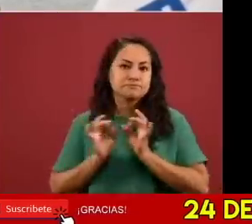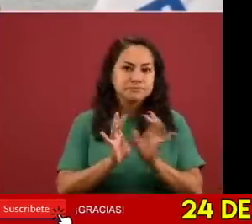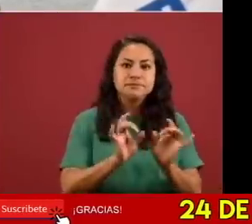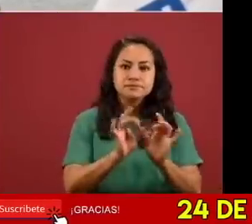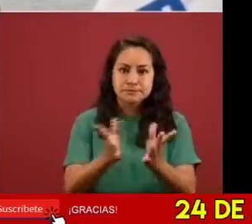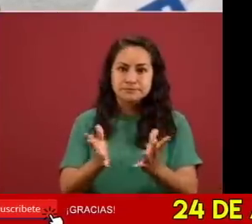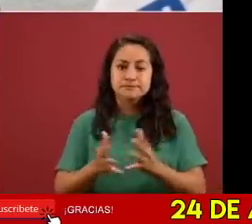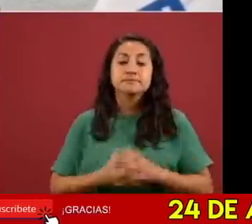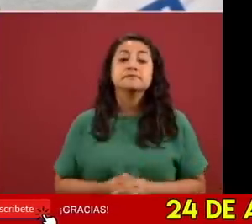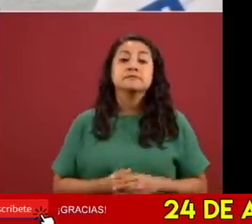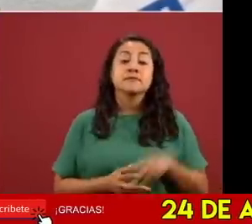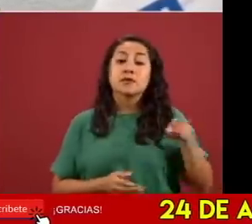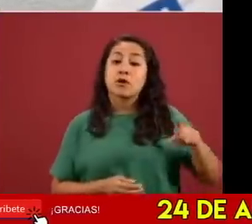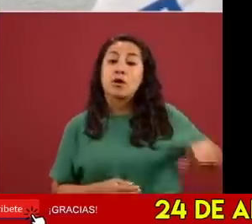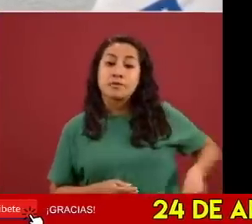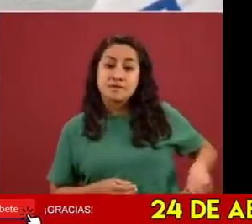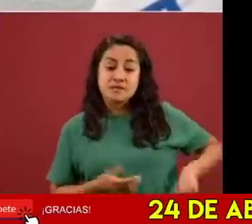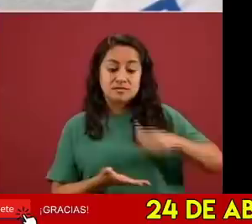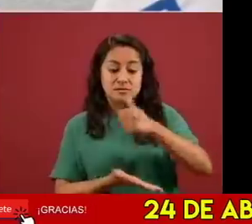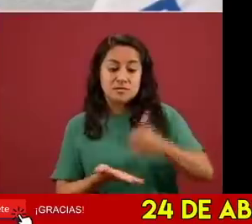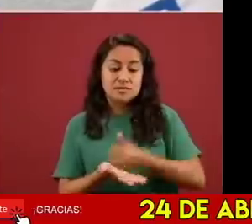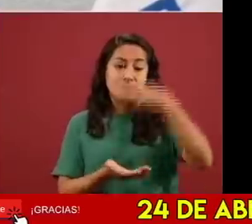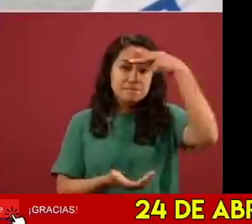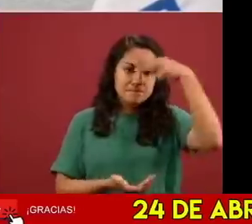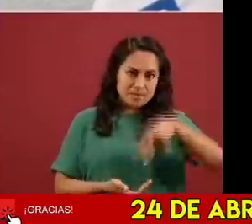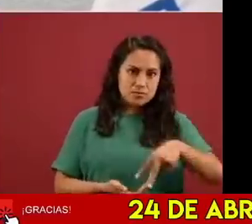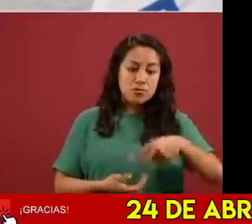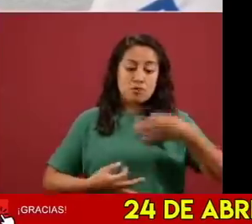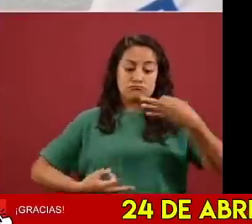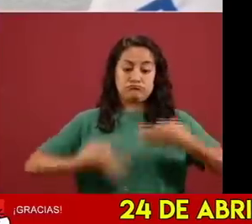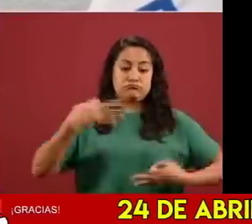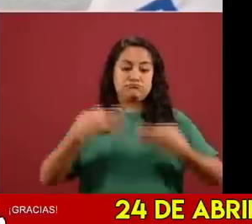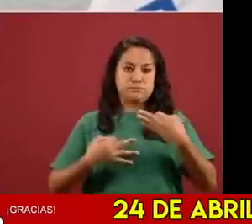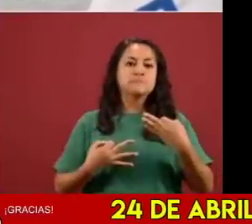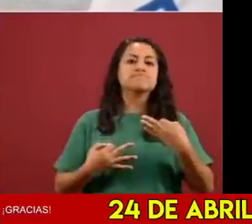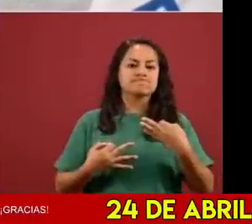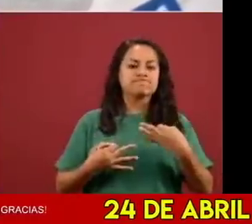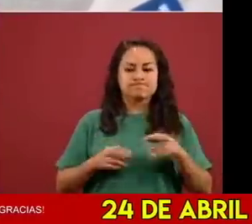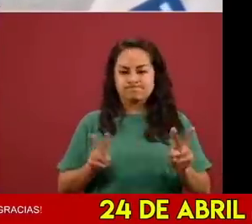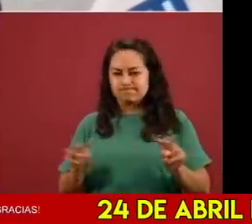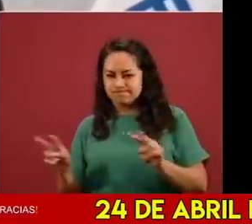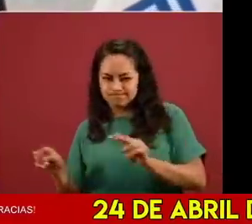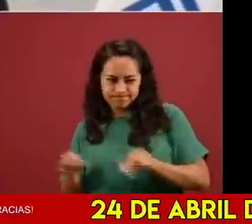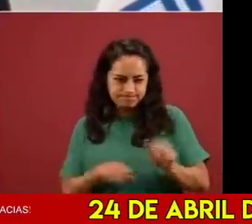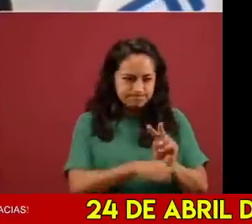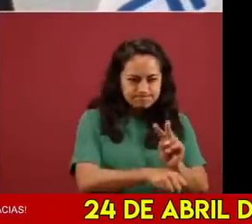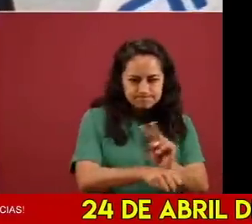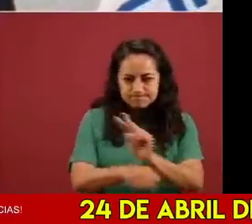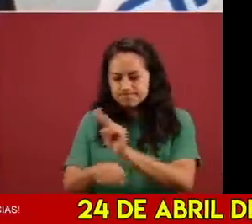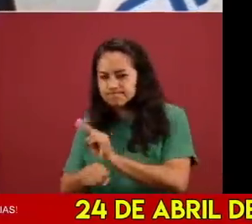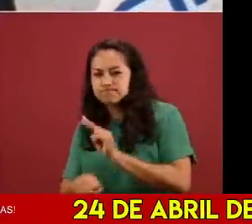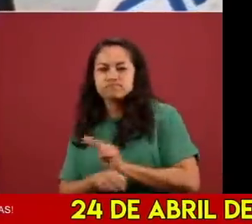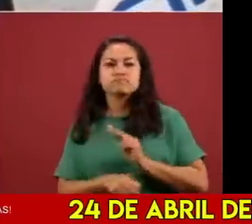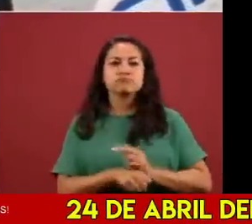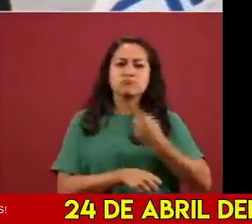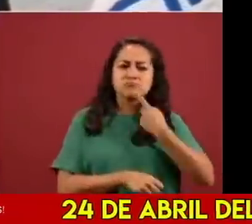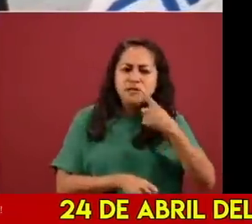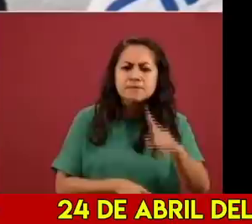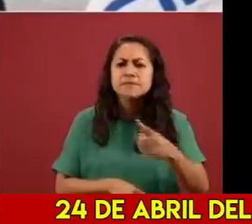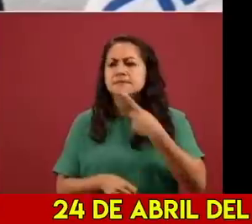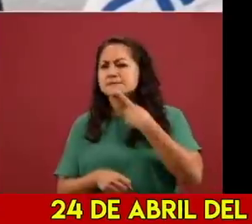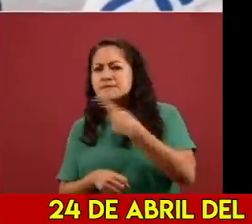fiscalía estaremos atentos seguimos atendiendo todas las denuncias a través de nuestras